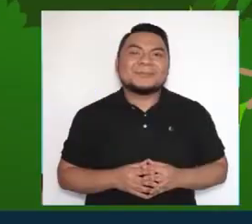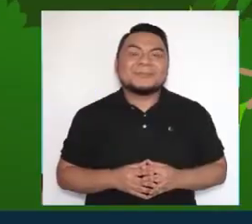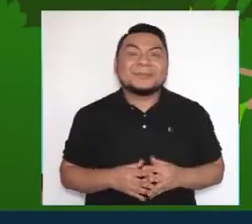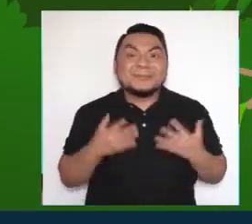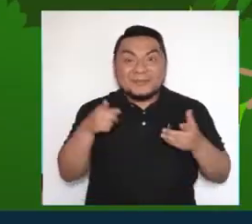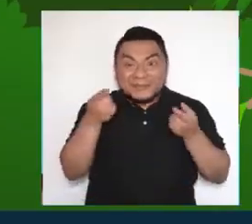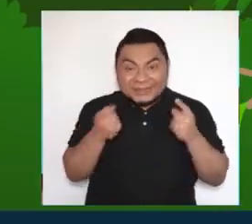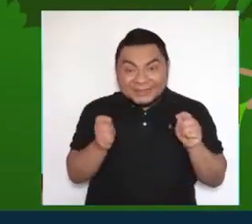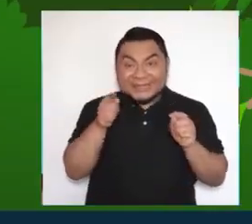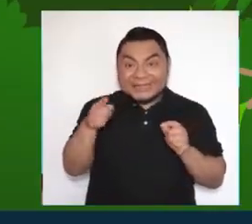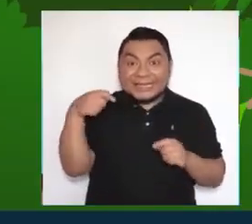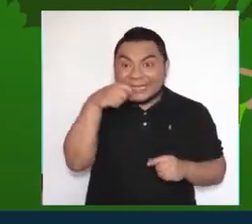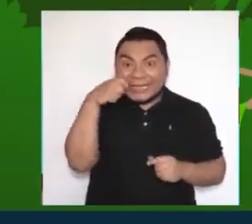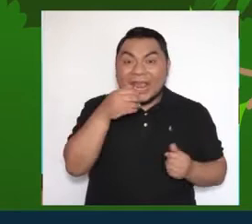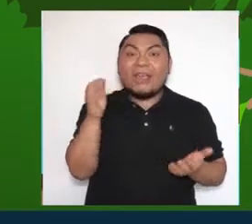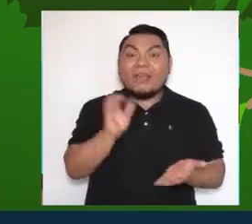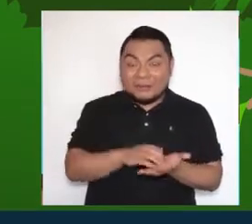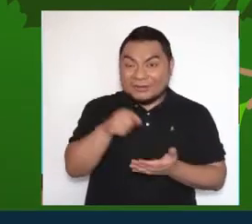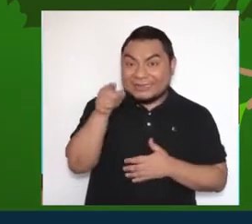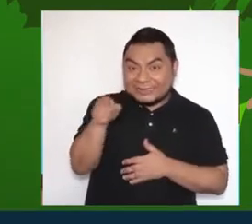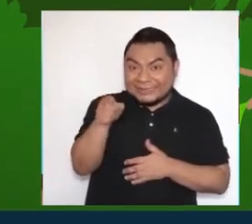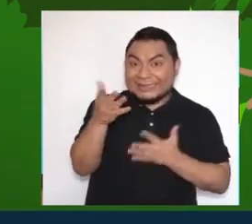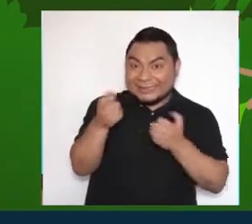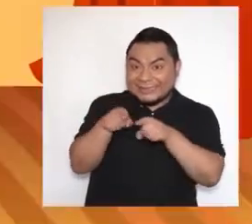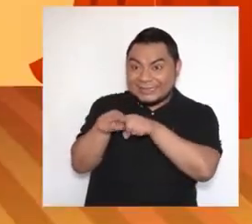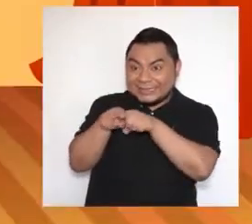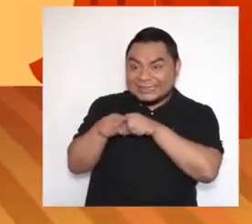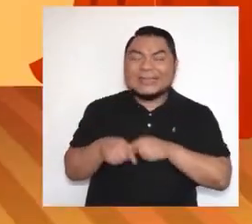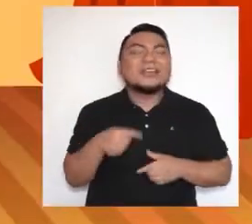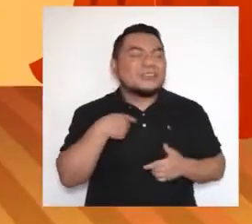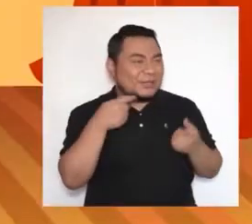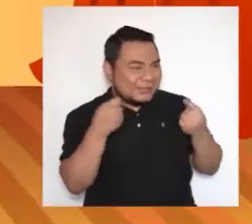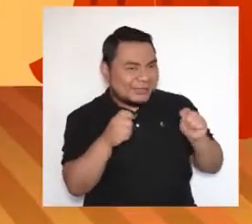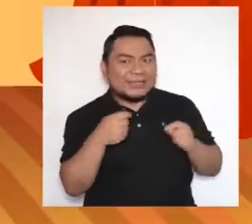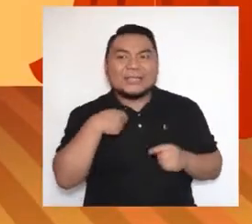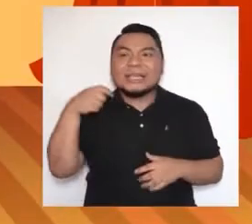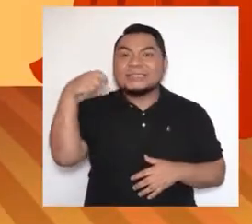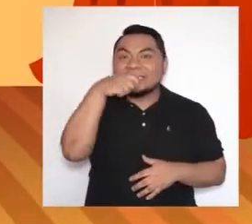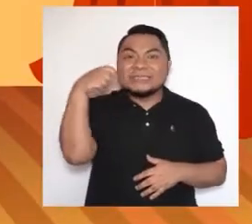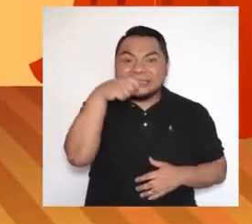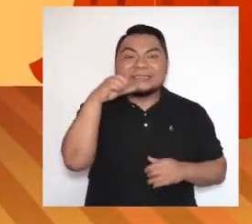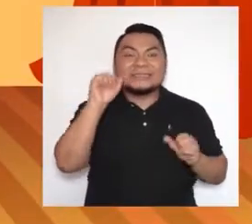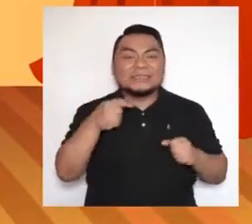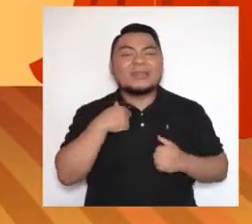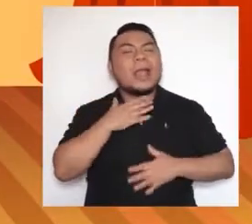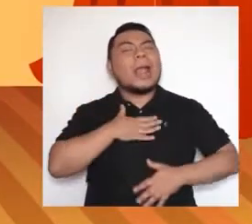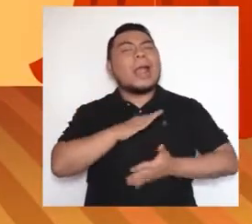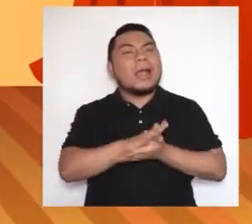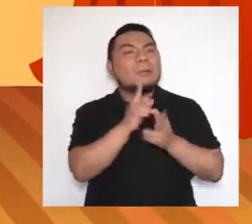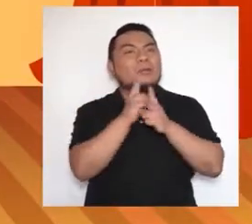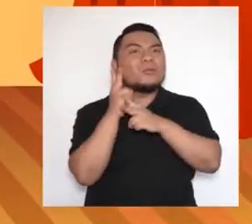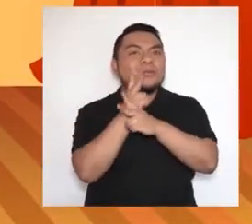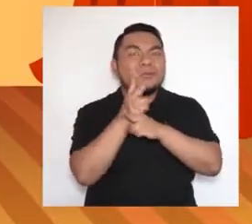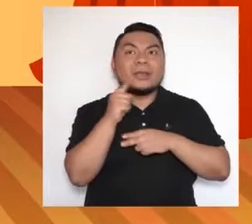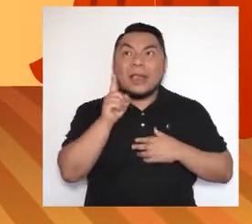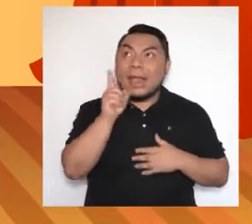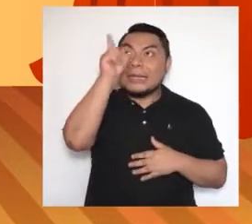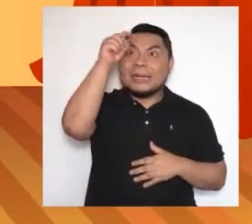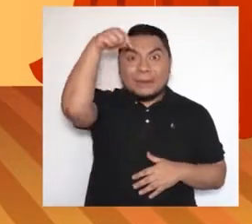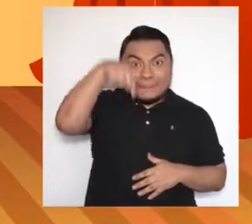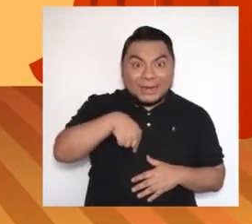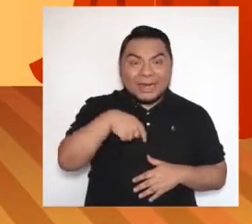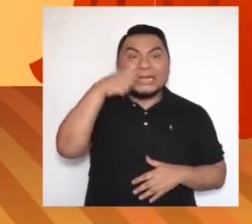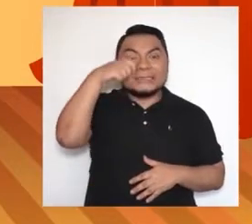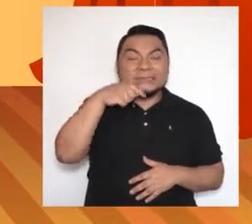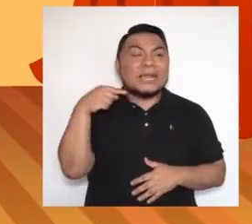¿Quieres intentar cepillarte nuevamente, calcetín? Lo intentaré. Me cepillo los dientes con calma y con cuidado. De arriba